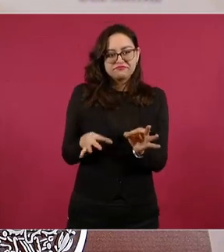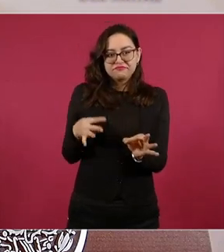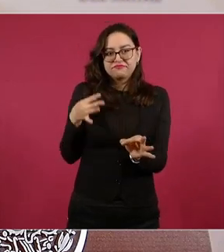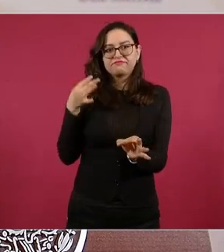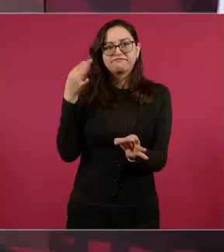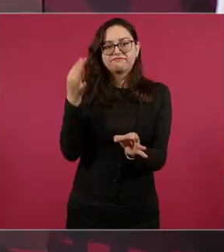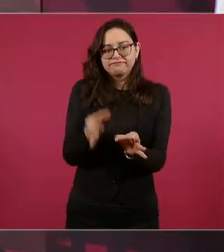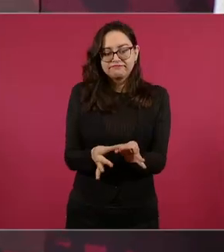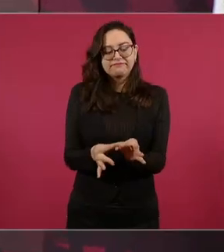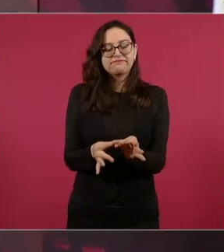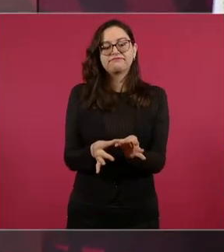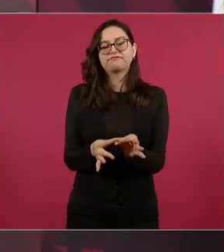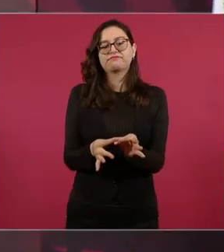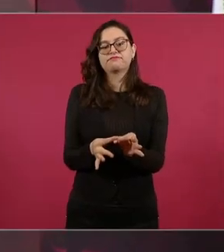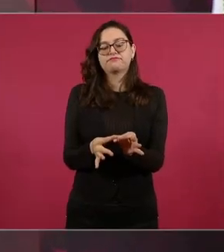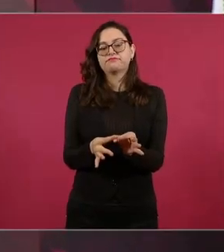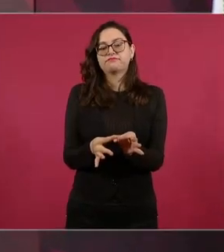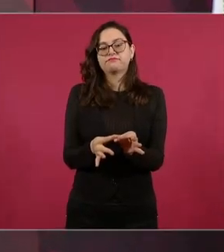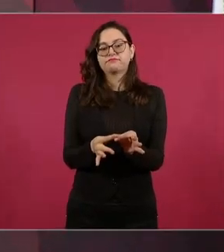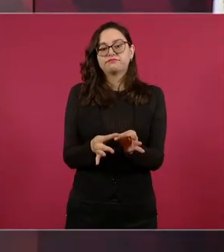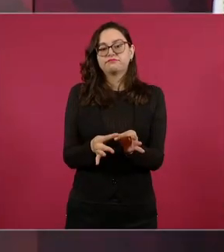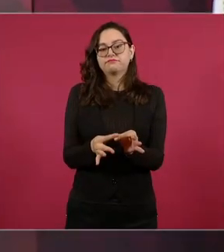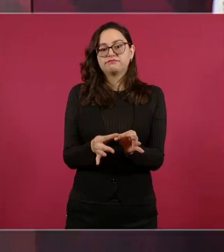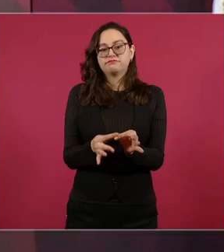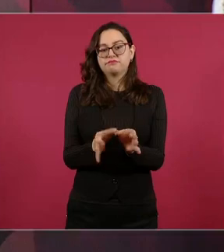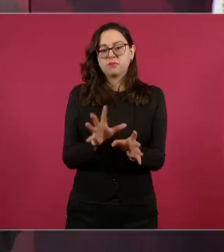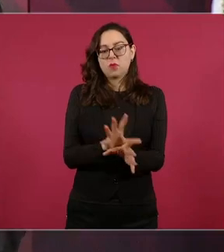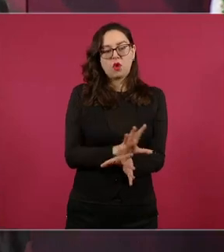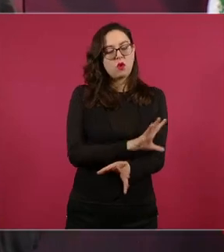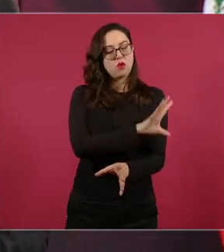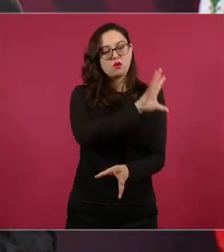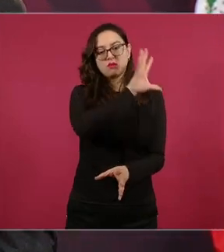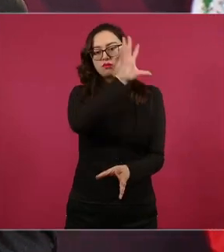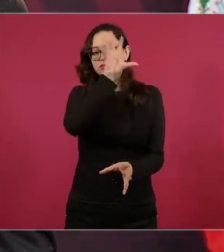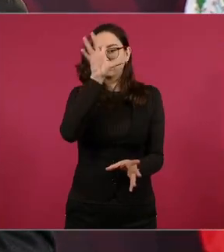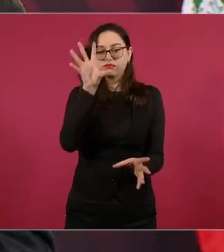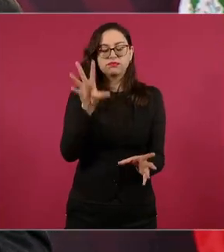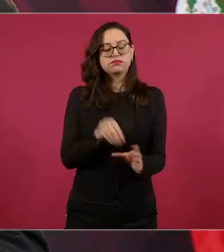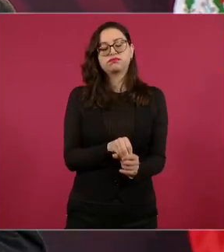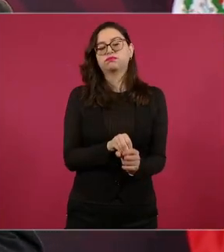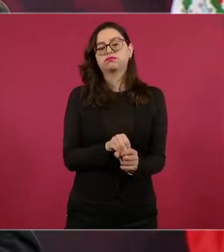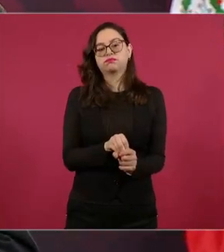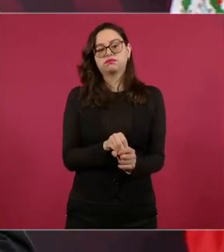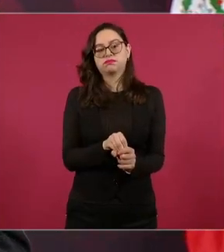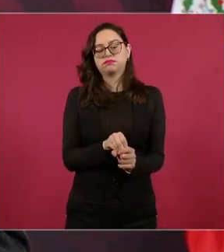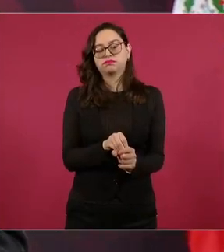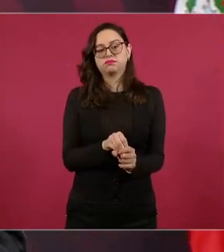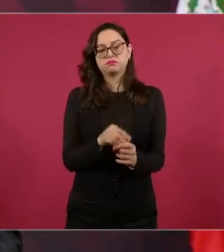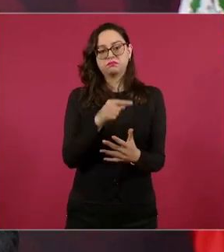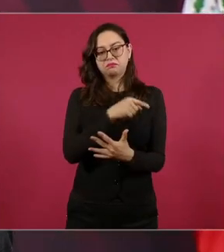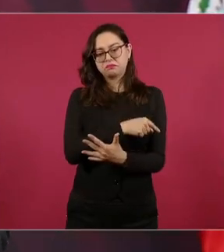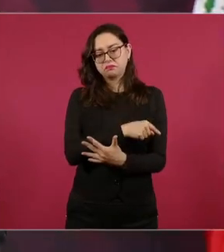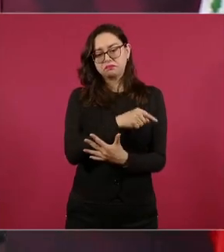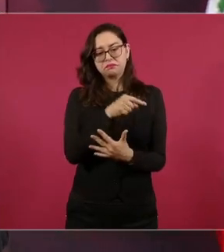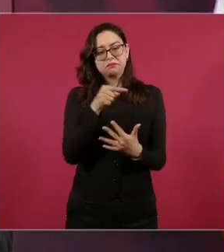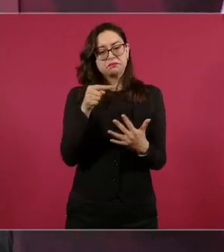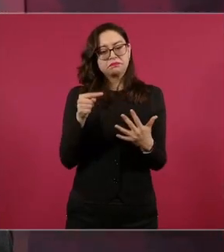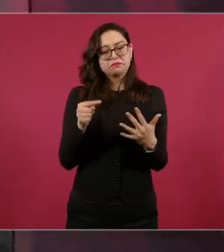con todos los